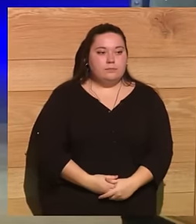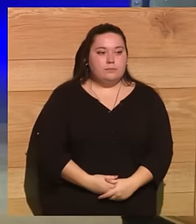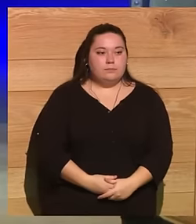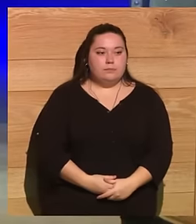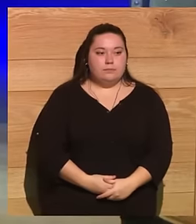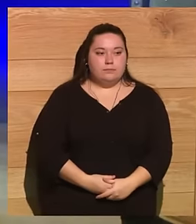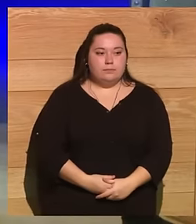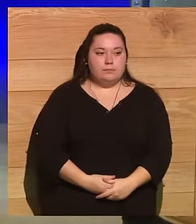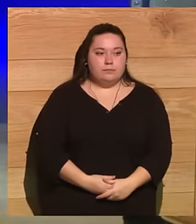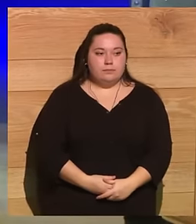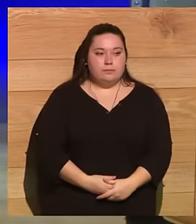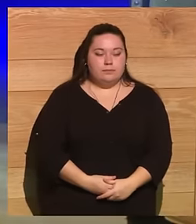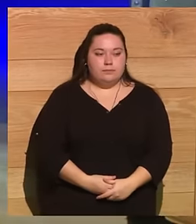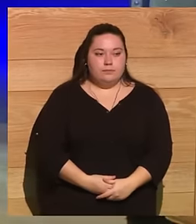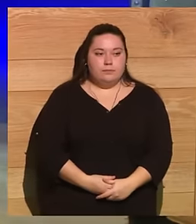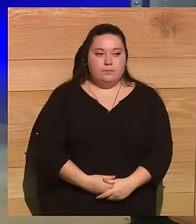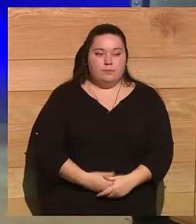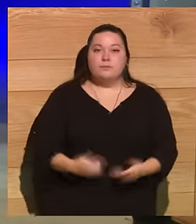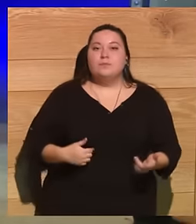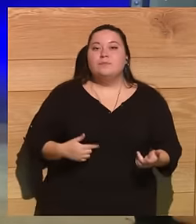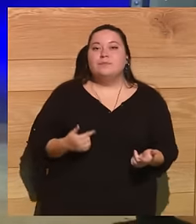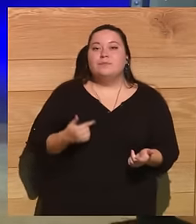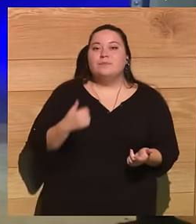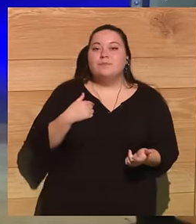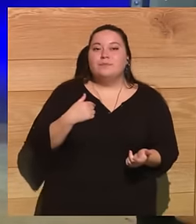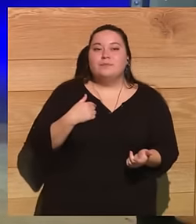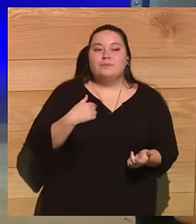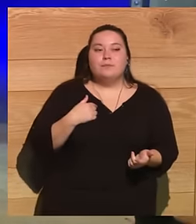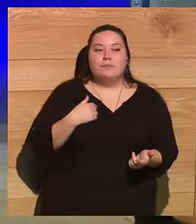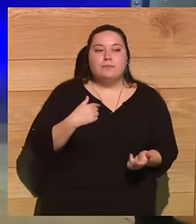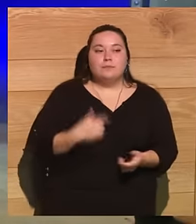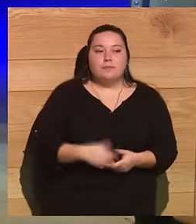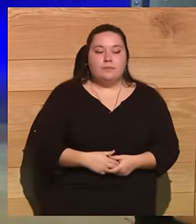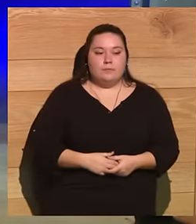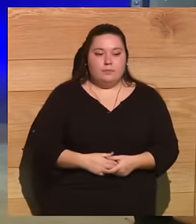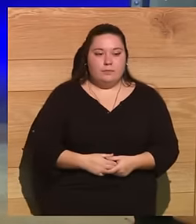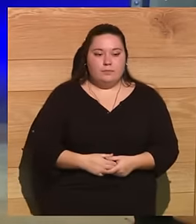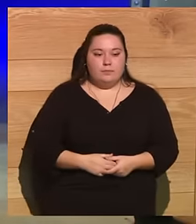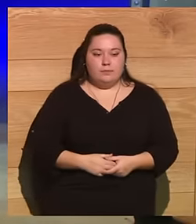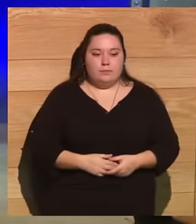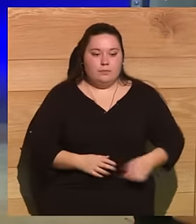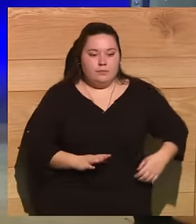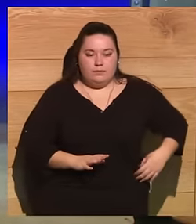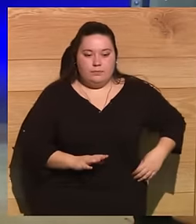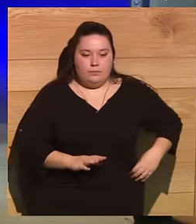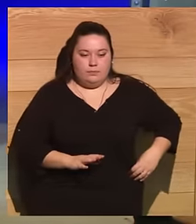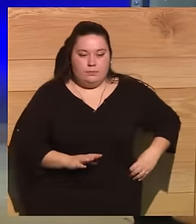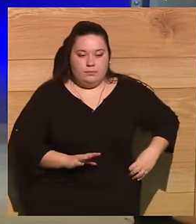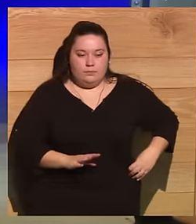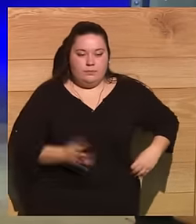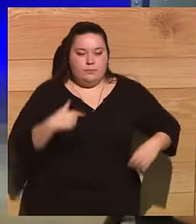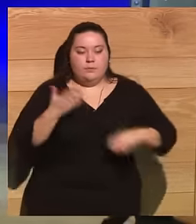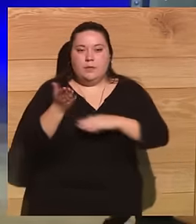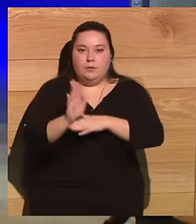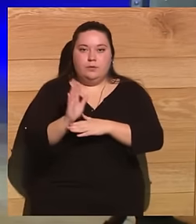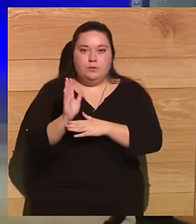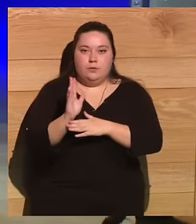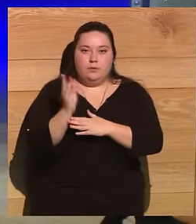I cannot dream of a better. Bueno, no podría soñar de una presentación mejor que esta. Muchas gracias, Mariano, ha sido